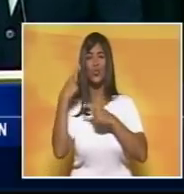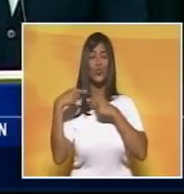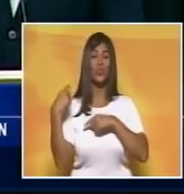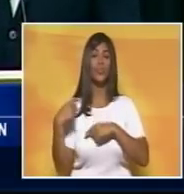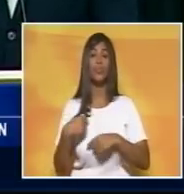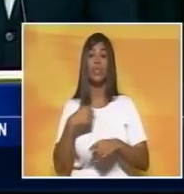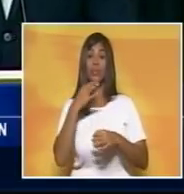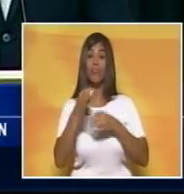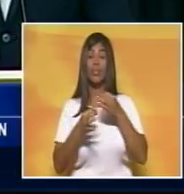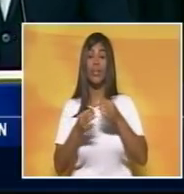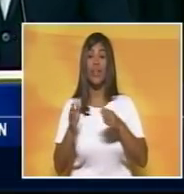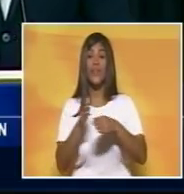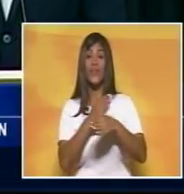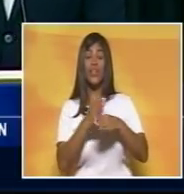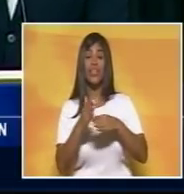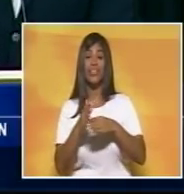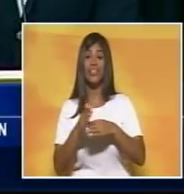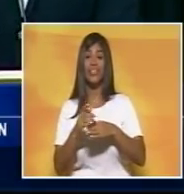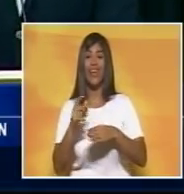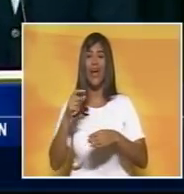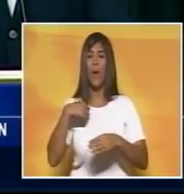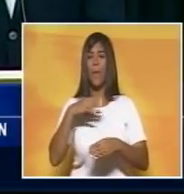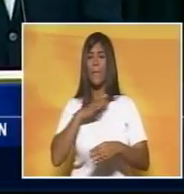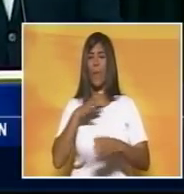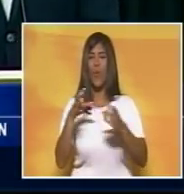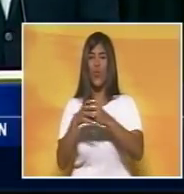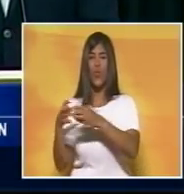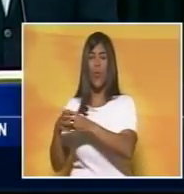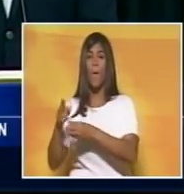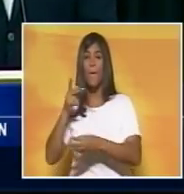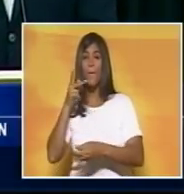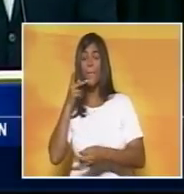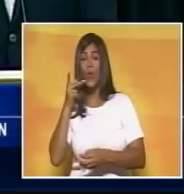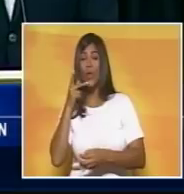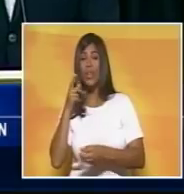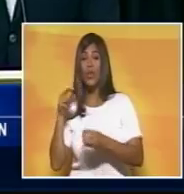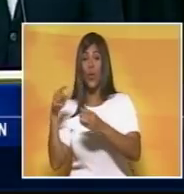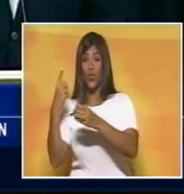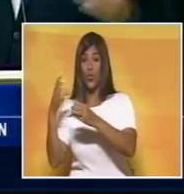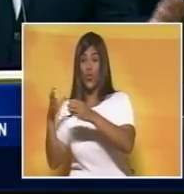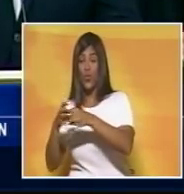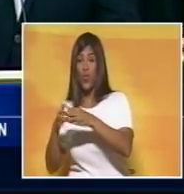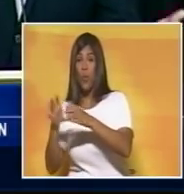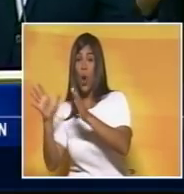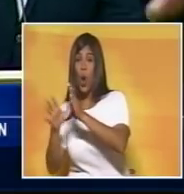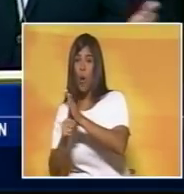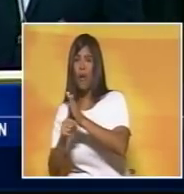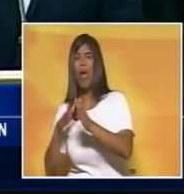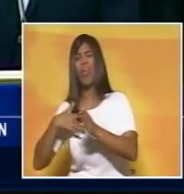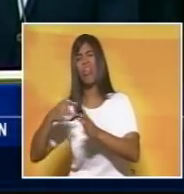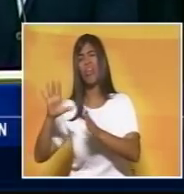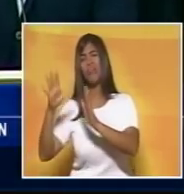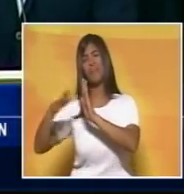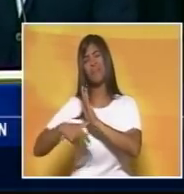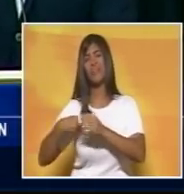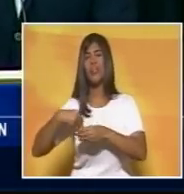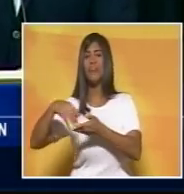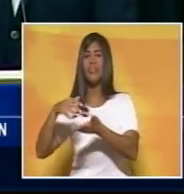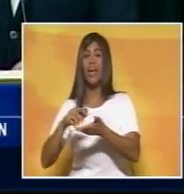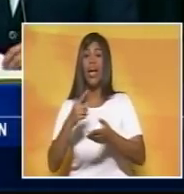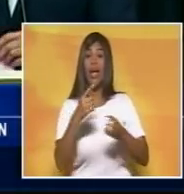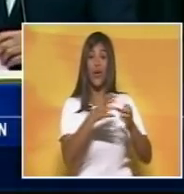que la diferencia entre los adecos y los copellanos es que los adecos robaban y dejaban robar y los copellanos robaban ellos